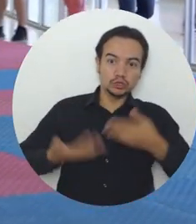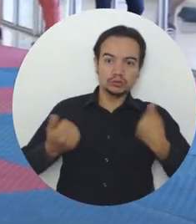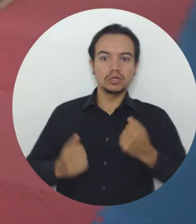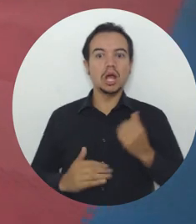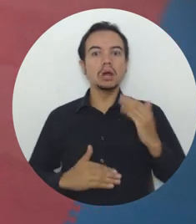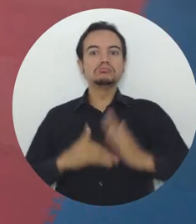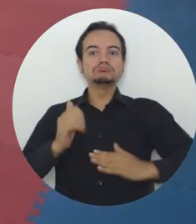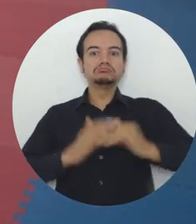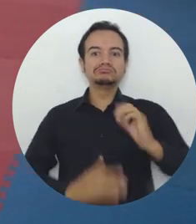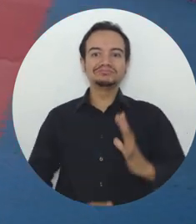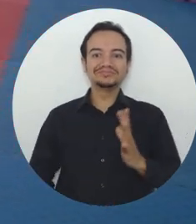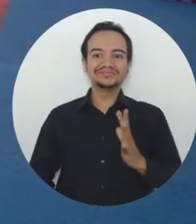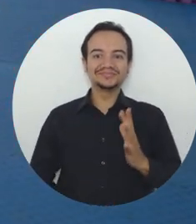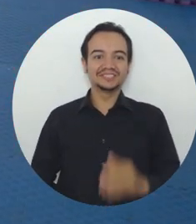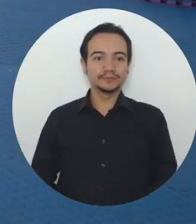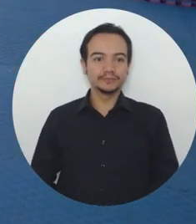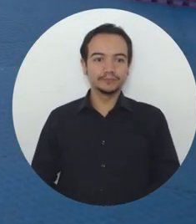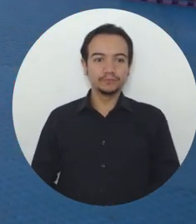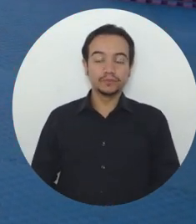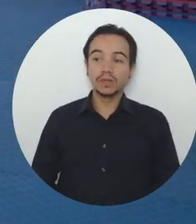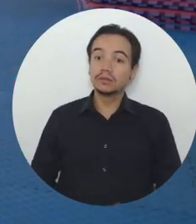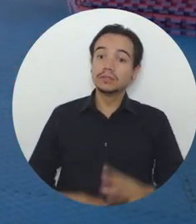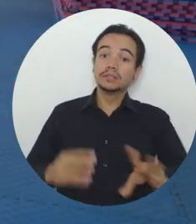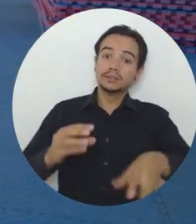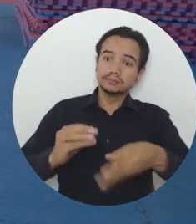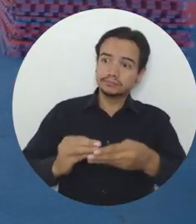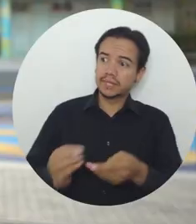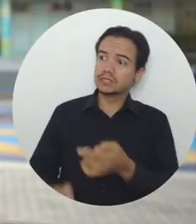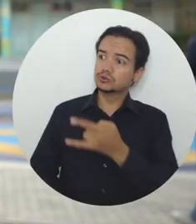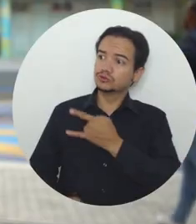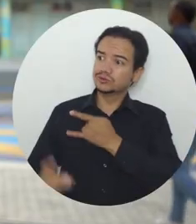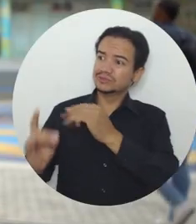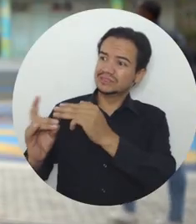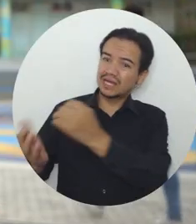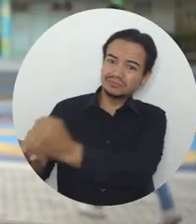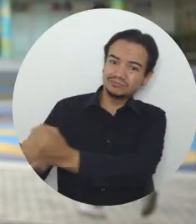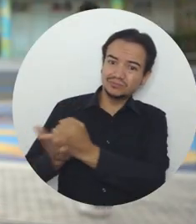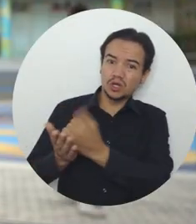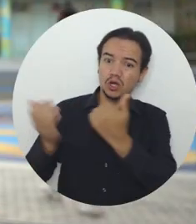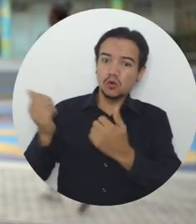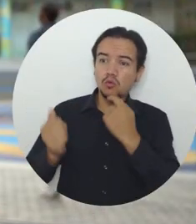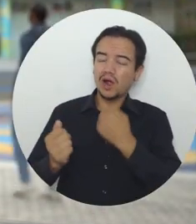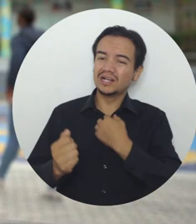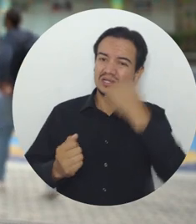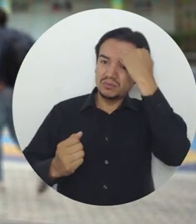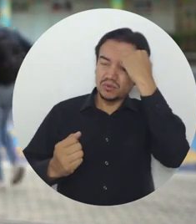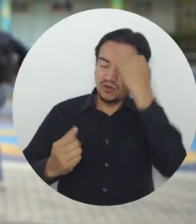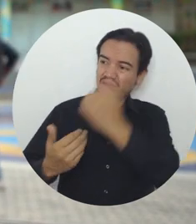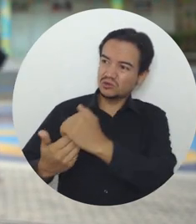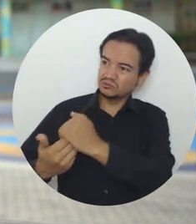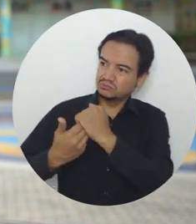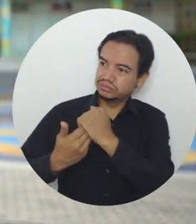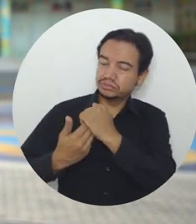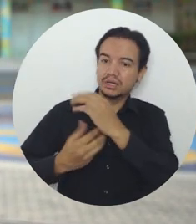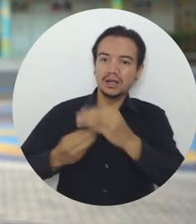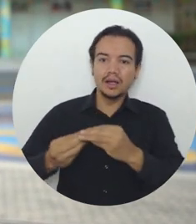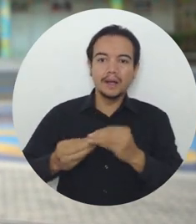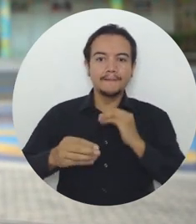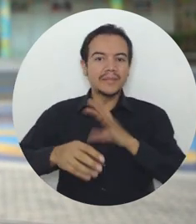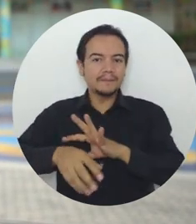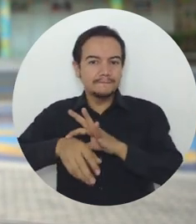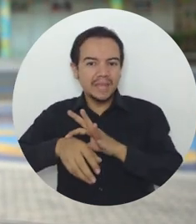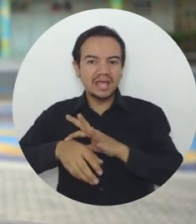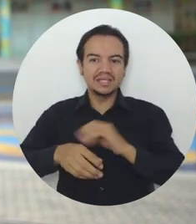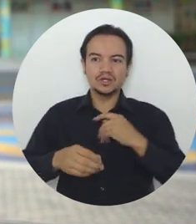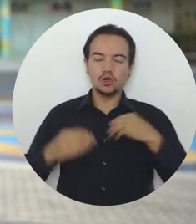la mejor manera. La universidad me brindó un equipo técnico, que sería mi entrenadora, la sensei, un equipo médico,